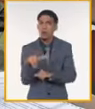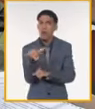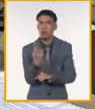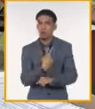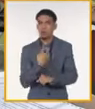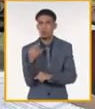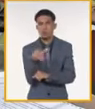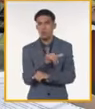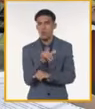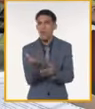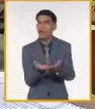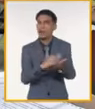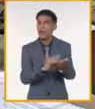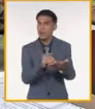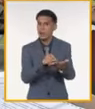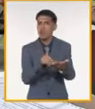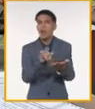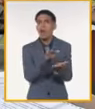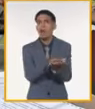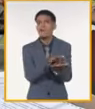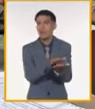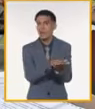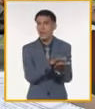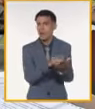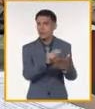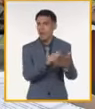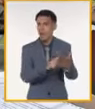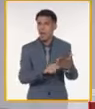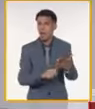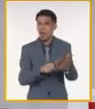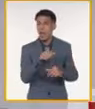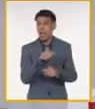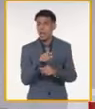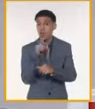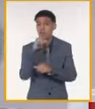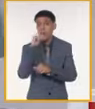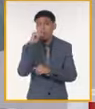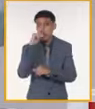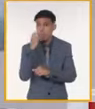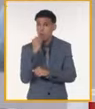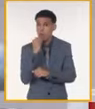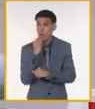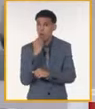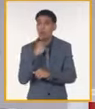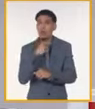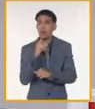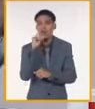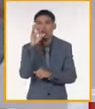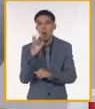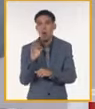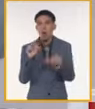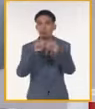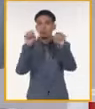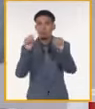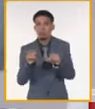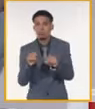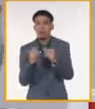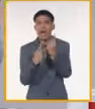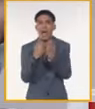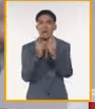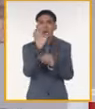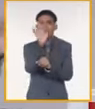sirve para porque eso sirve porque eso sirve no no estamos hablando de que tiene que tener este formato ni Pero